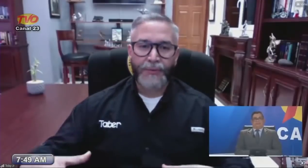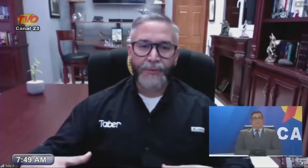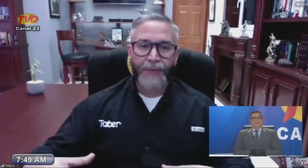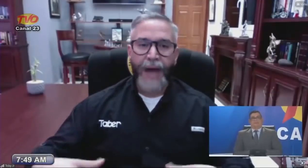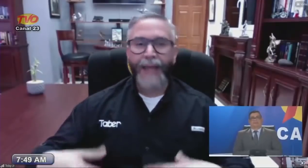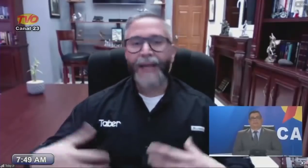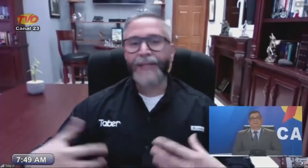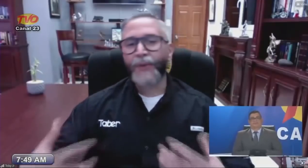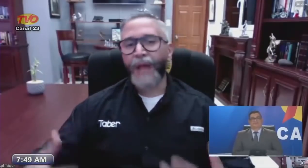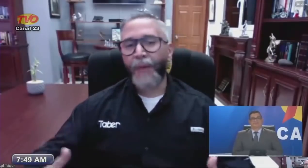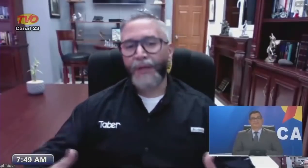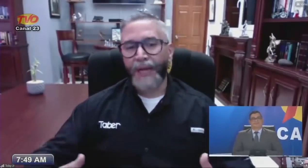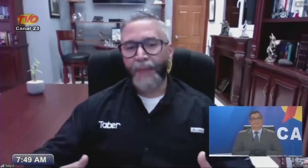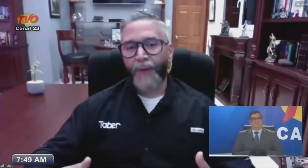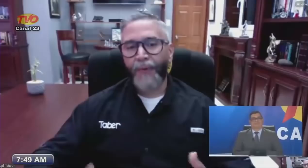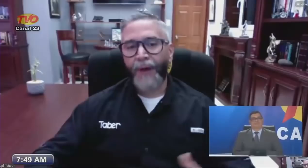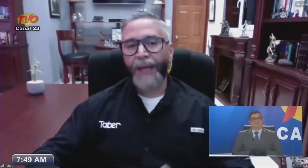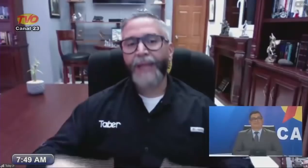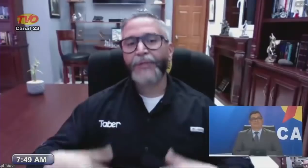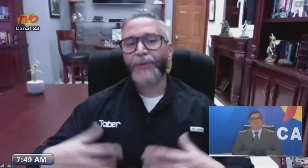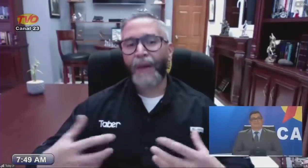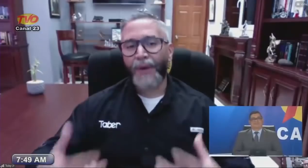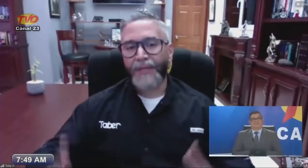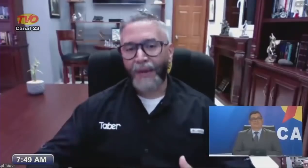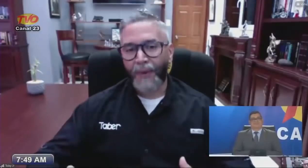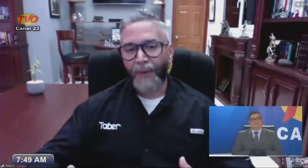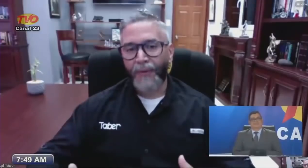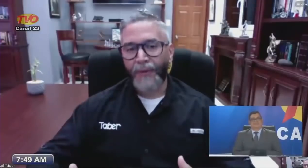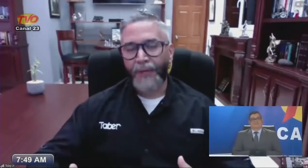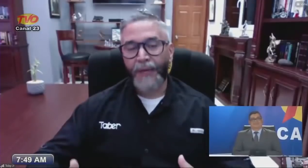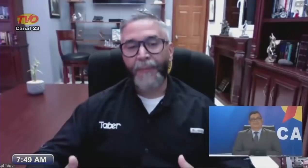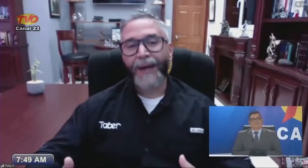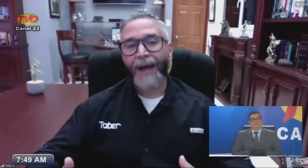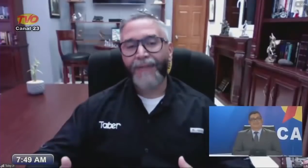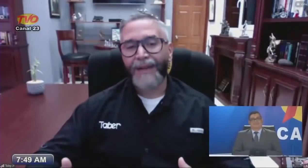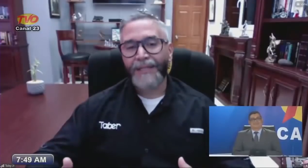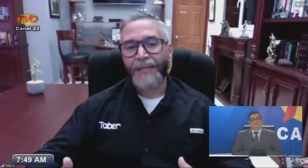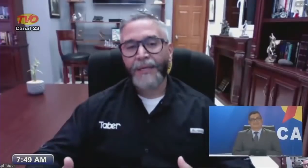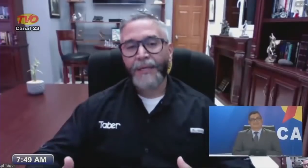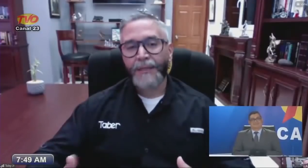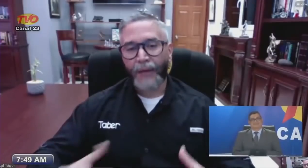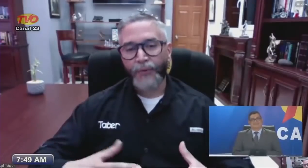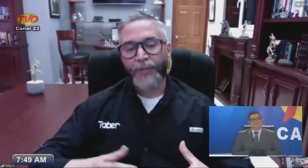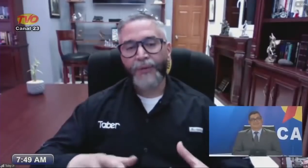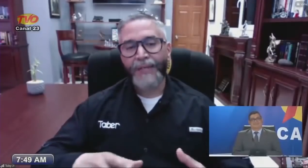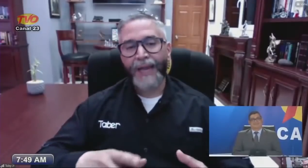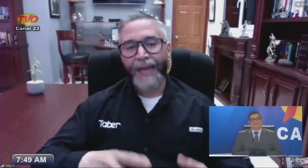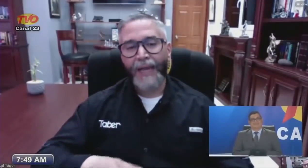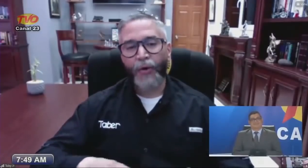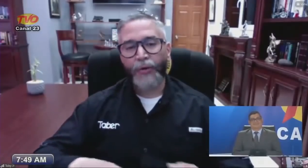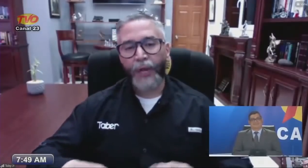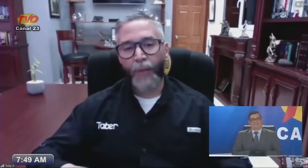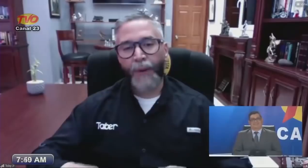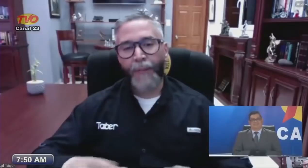a quien le soltamos les tienen a quien le soltamos les en el pop y bar abbas traducido es el hijo del hombre para